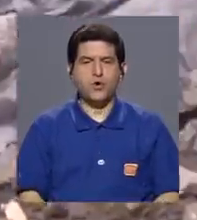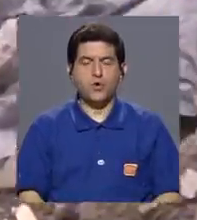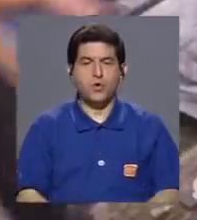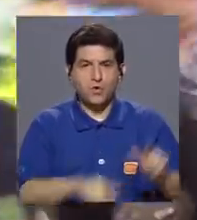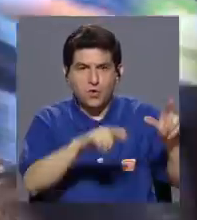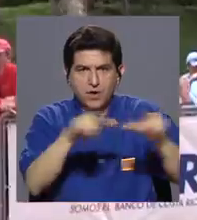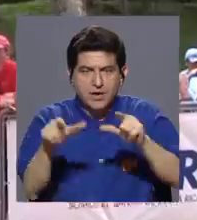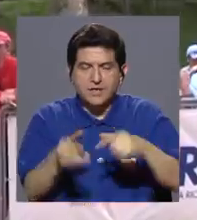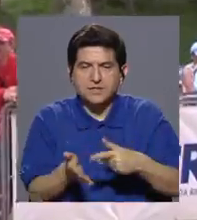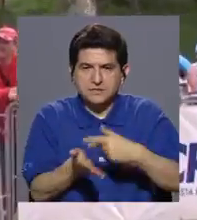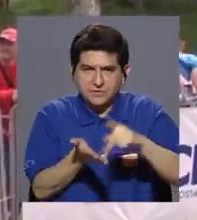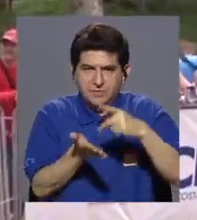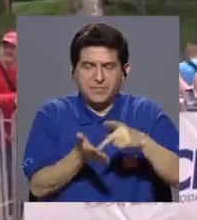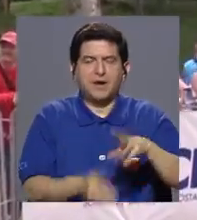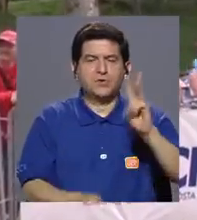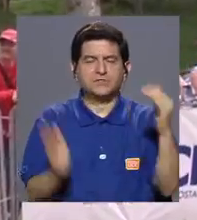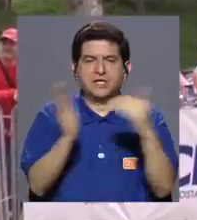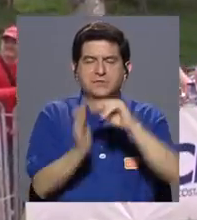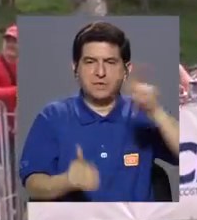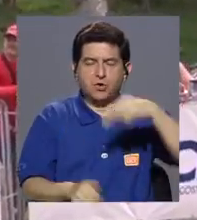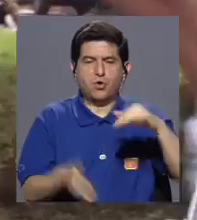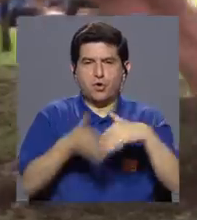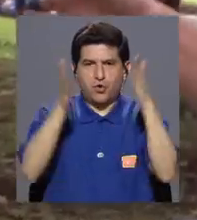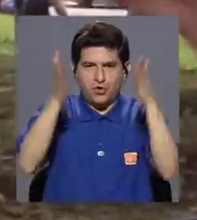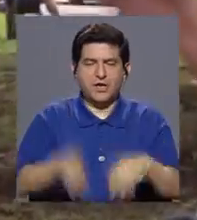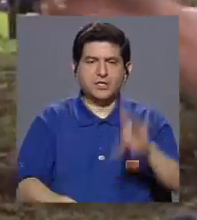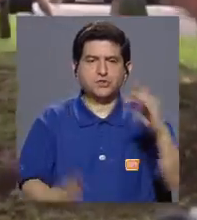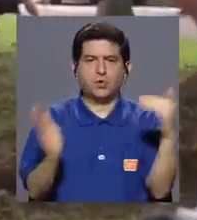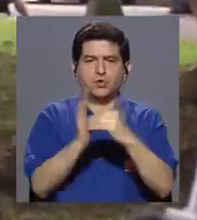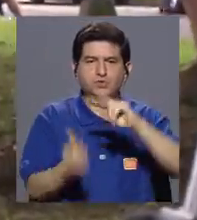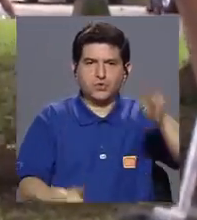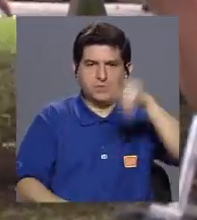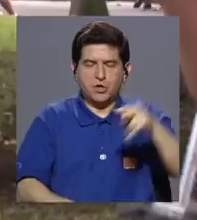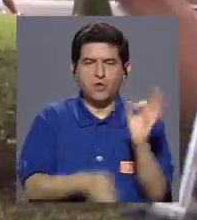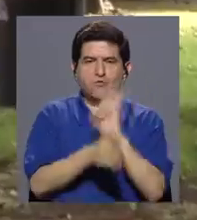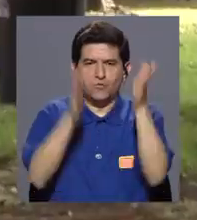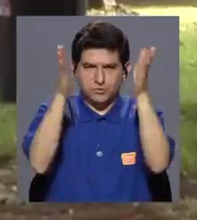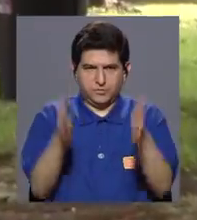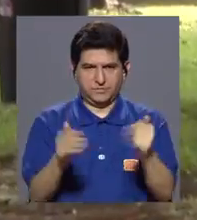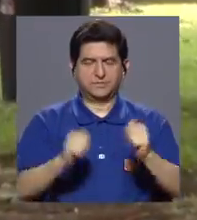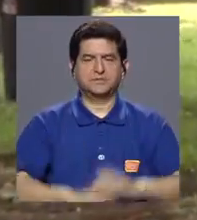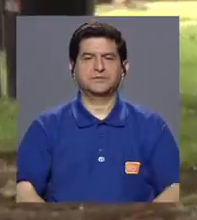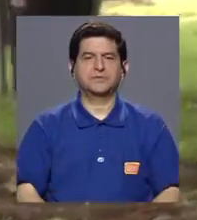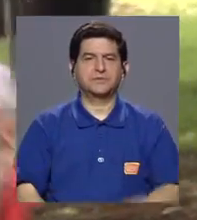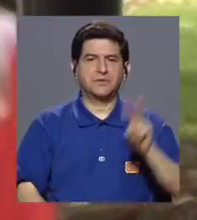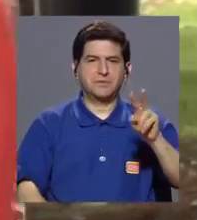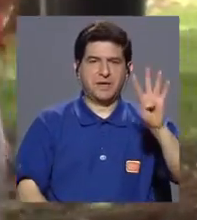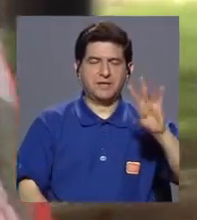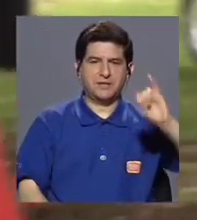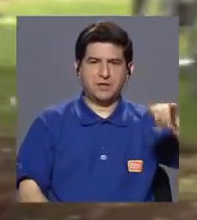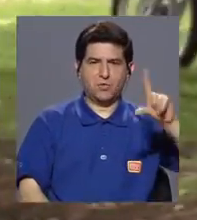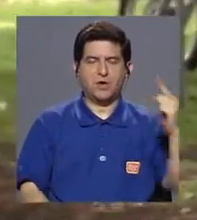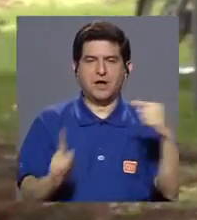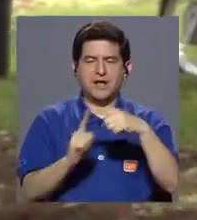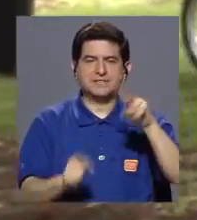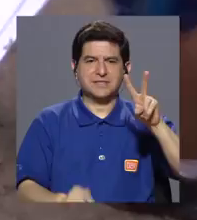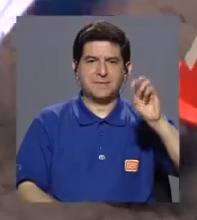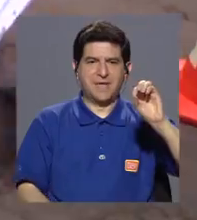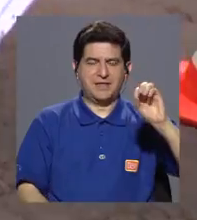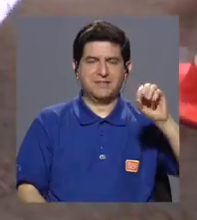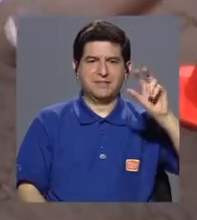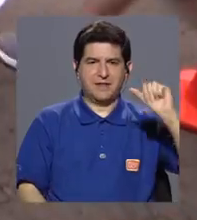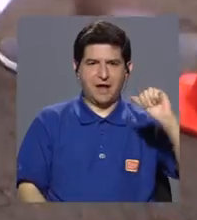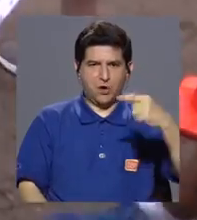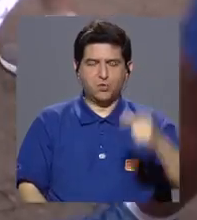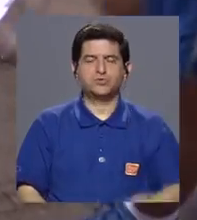estará disponible por un costo de 6.000 colones para estudiantes y 8.000 colones para funcionarios. Del 24 de julio y hasta el 20 de